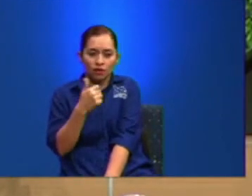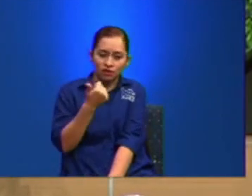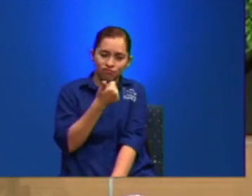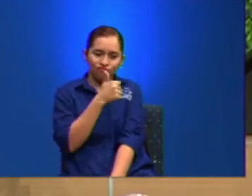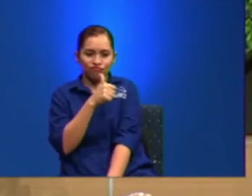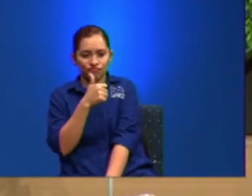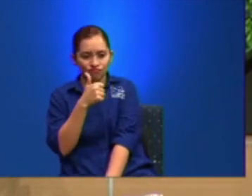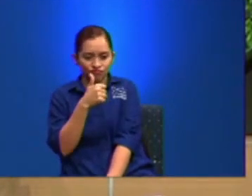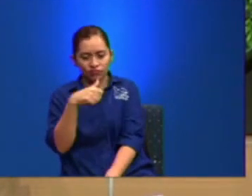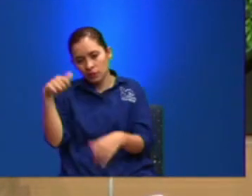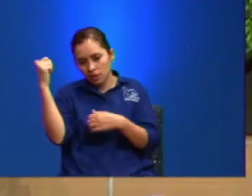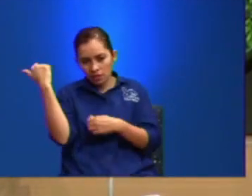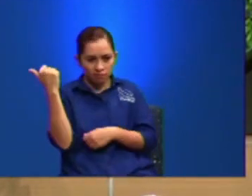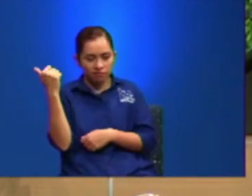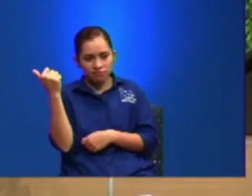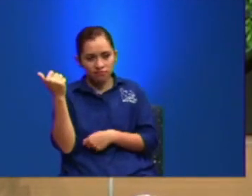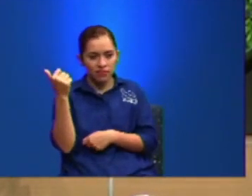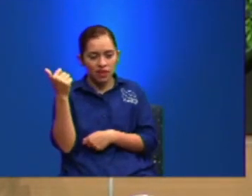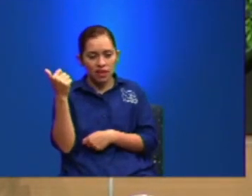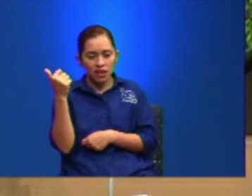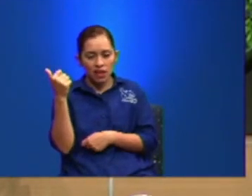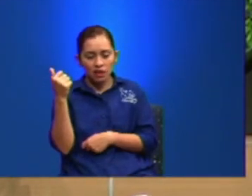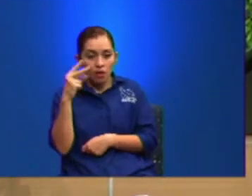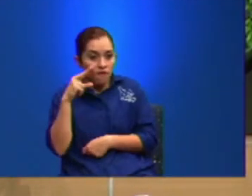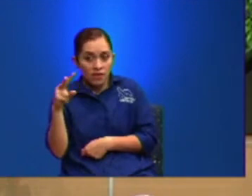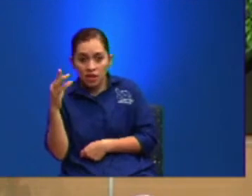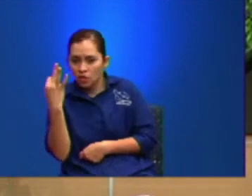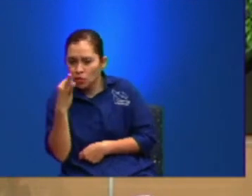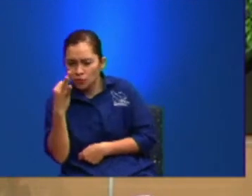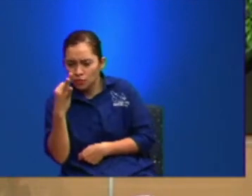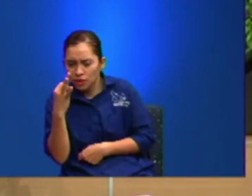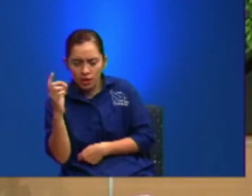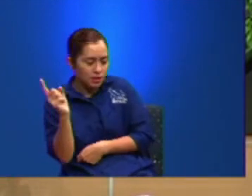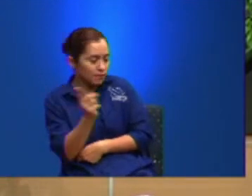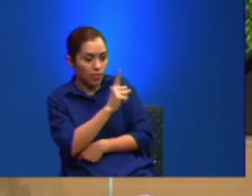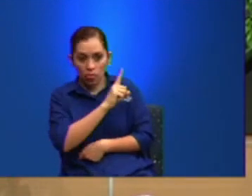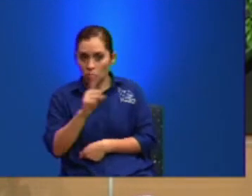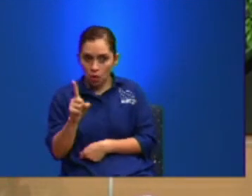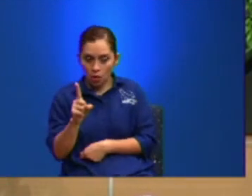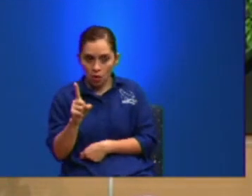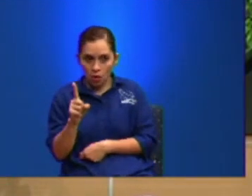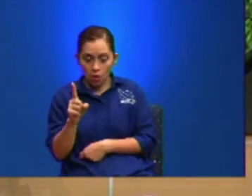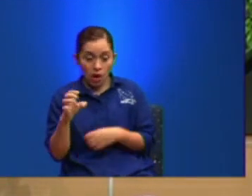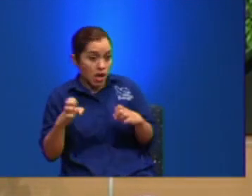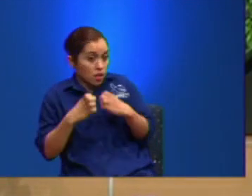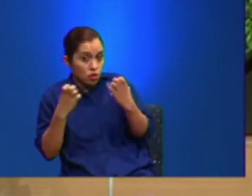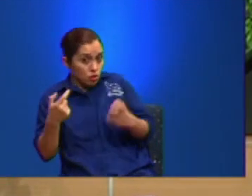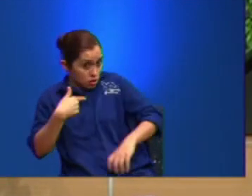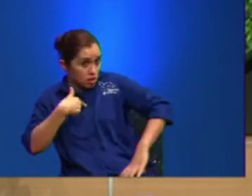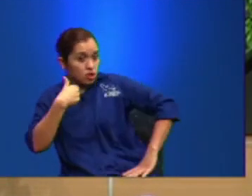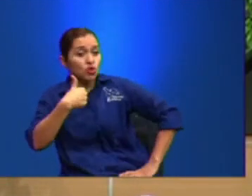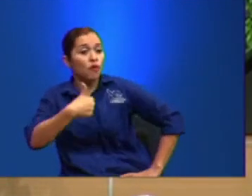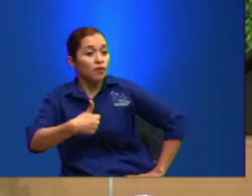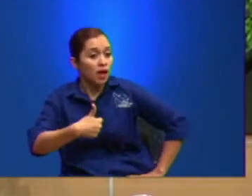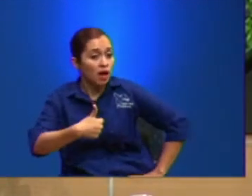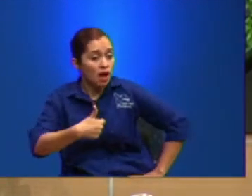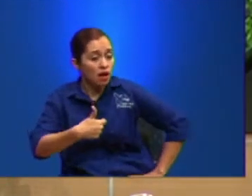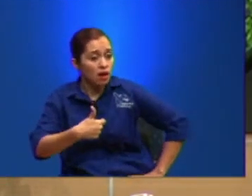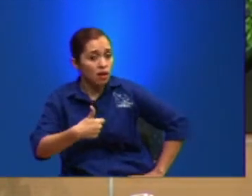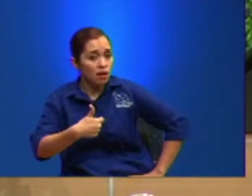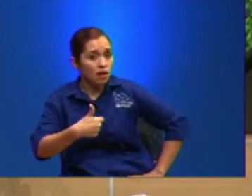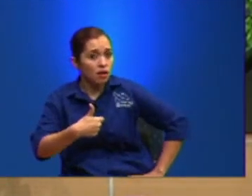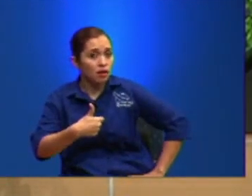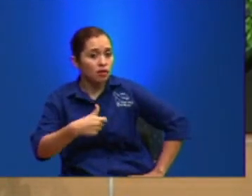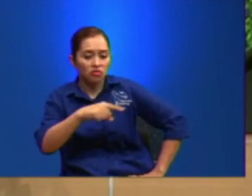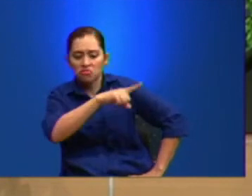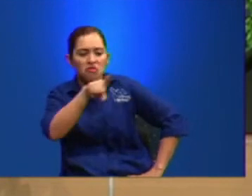es harina acá estoy haciendo una eso pues si no lo está haciendo es tanto que estoy bien que pasa que ustedes ahí sólo